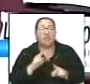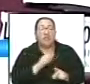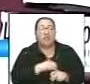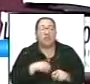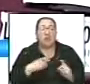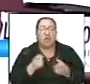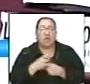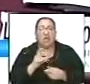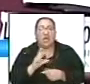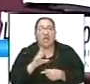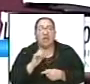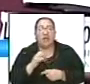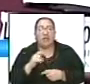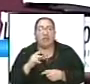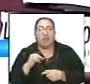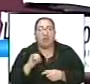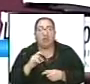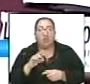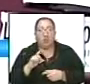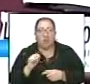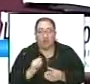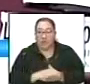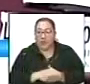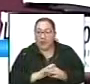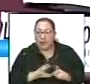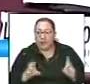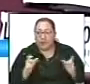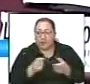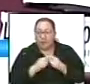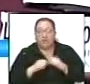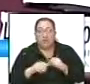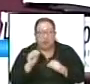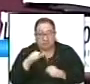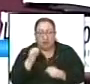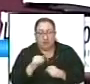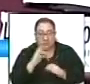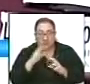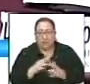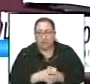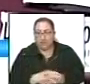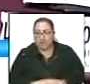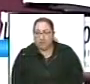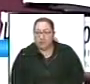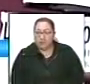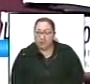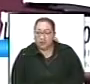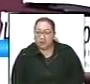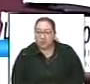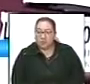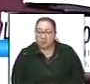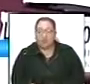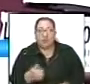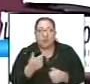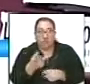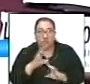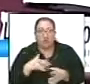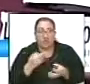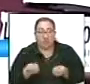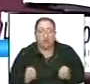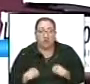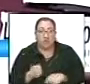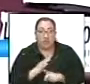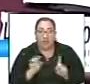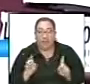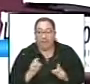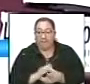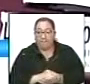de Levantamiento de Inmunidad. A diferencia de la Comisión Permanente, sí hay razón y motivo por la cual ya usted lo ha suspendido. Pero